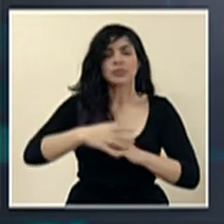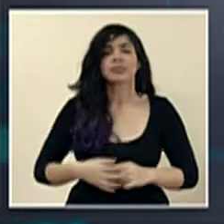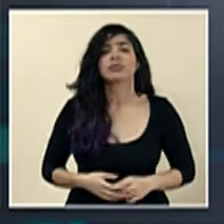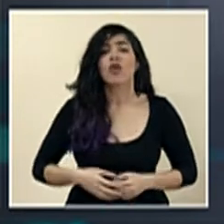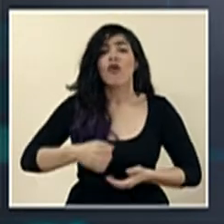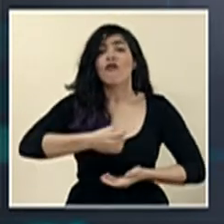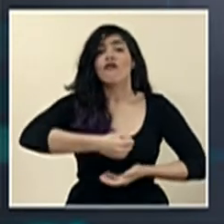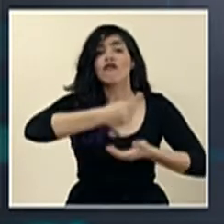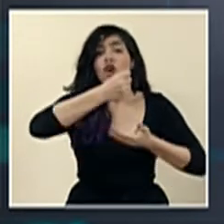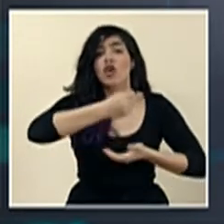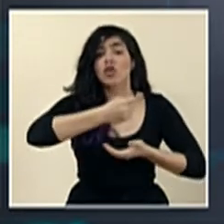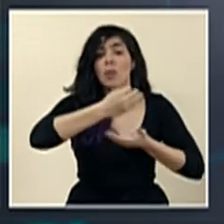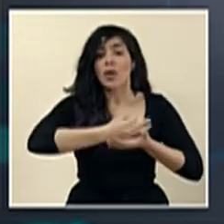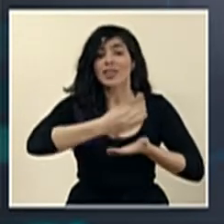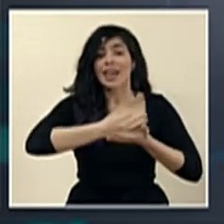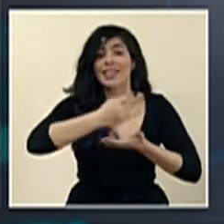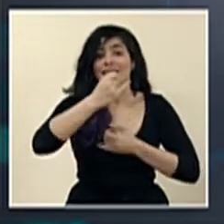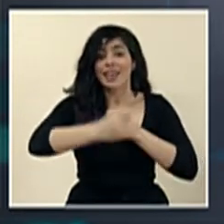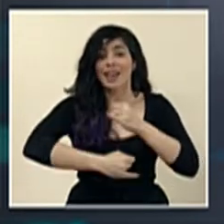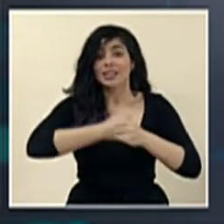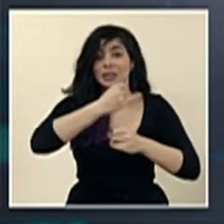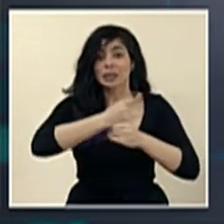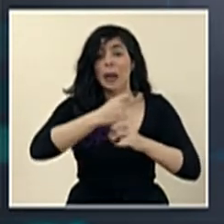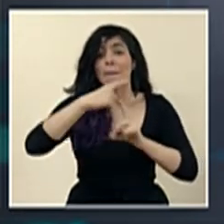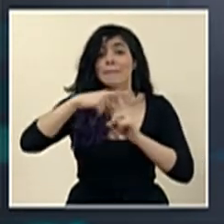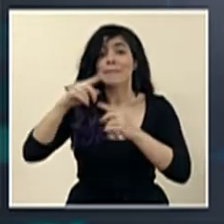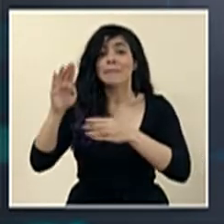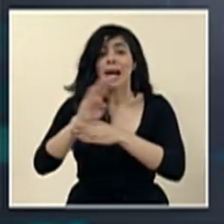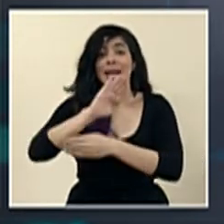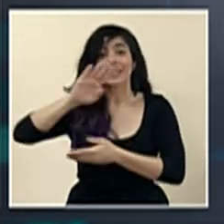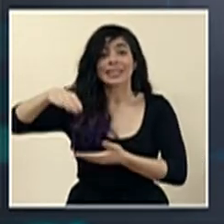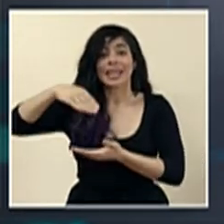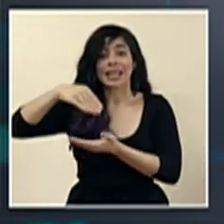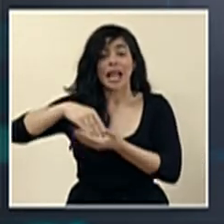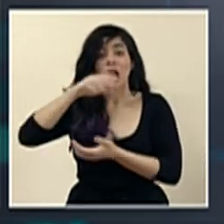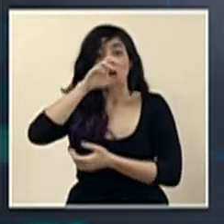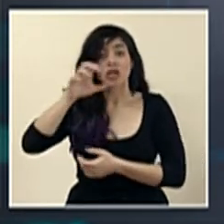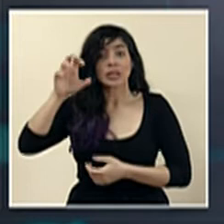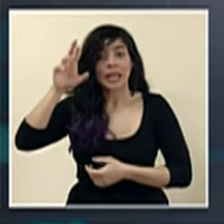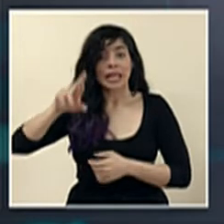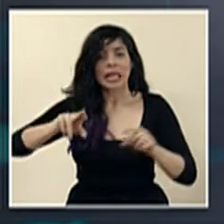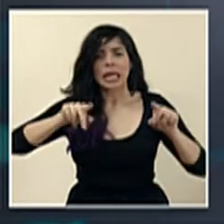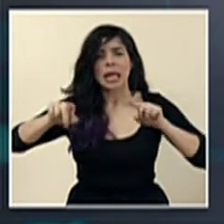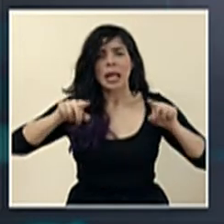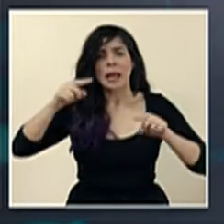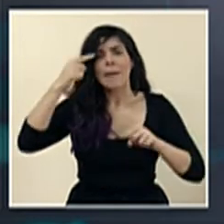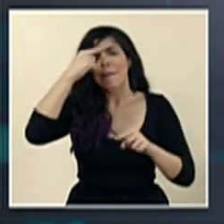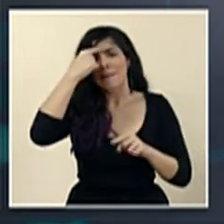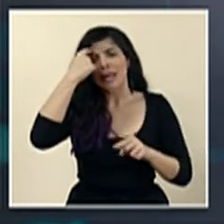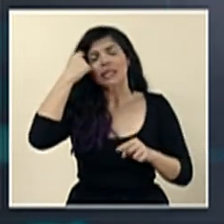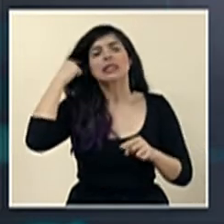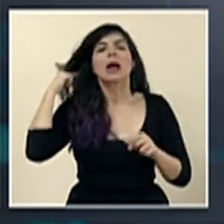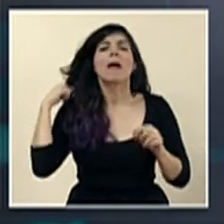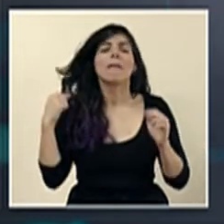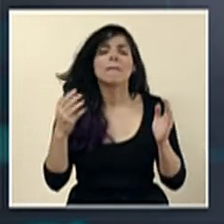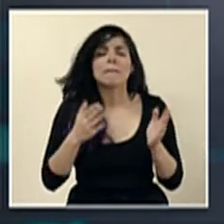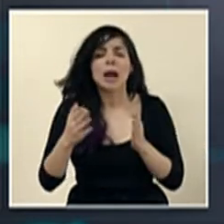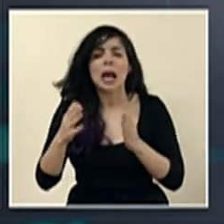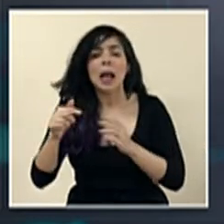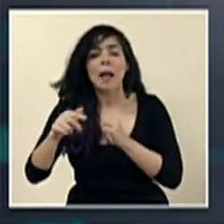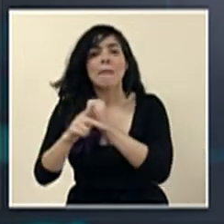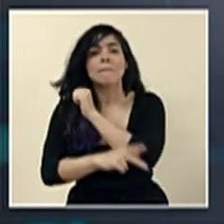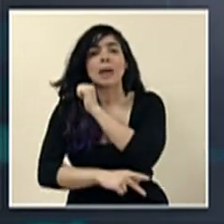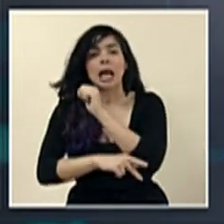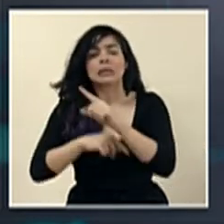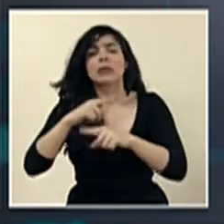Fondo Monetario Internacional y el Banco Central de Costa Rica piensan y proyectan que el país va a